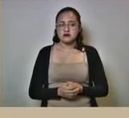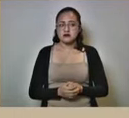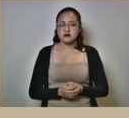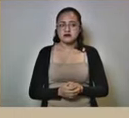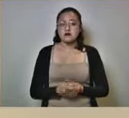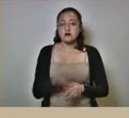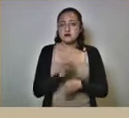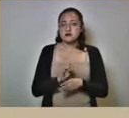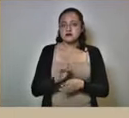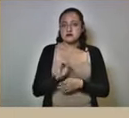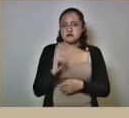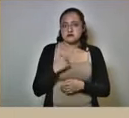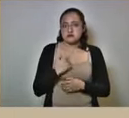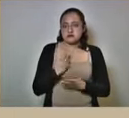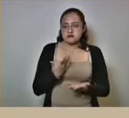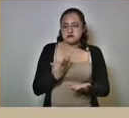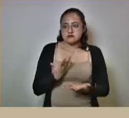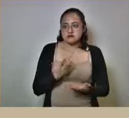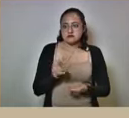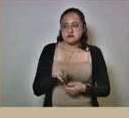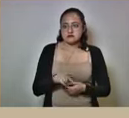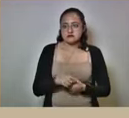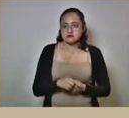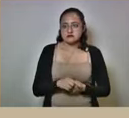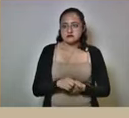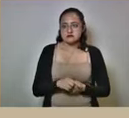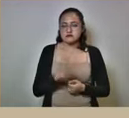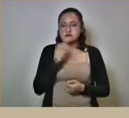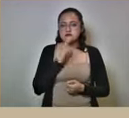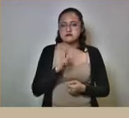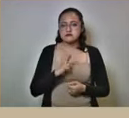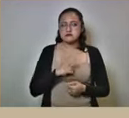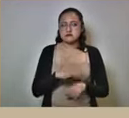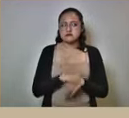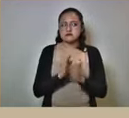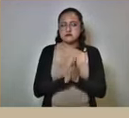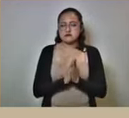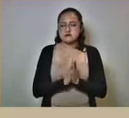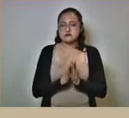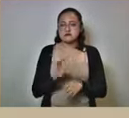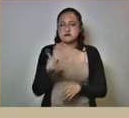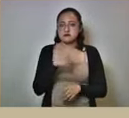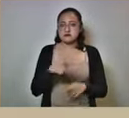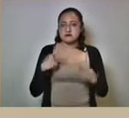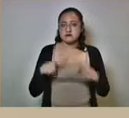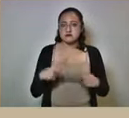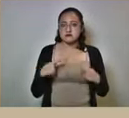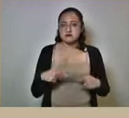Entonces, sí me gustaría que hubiera una respuesta, señor gobernador, ya que, bueno, pues la gente